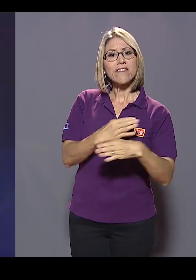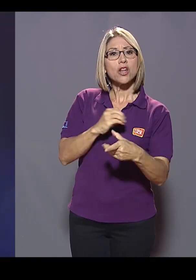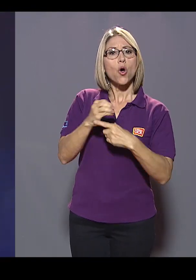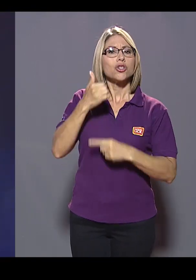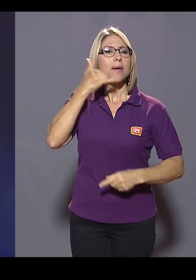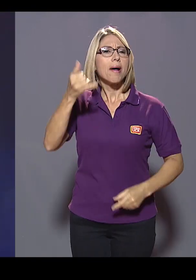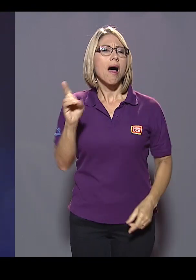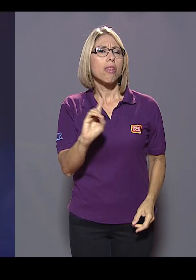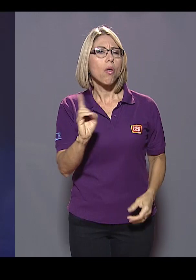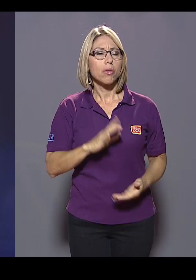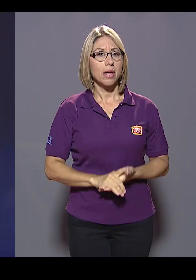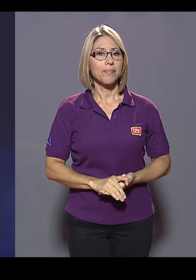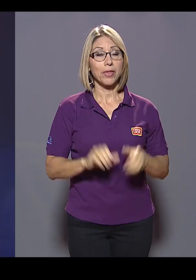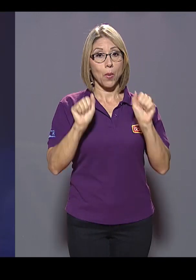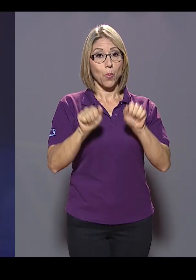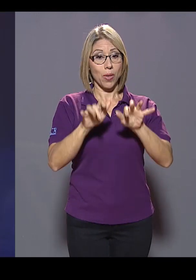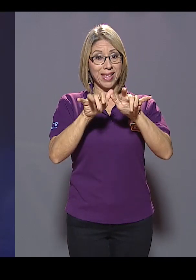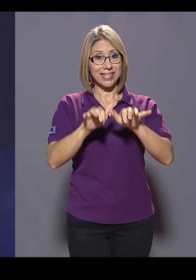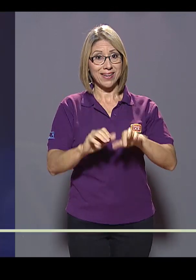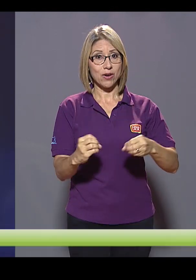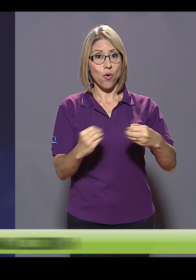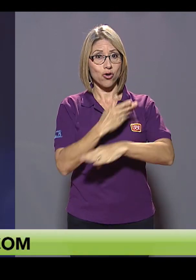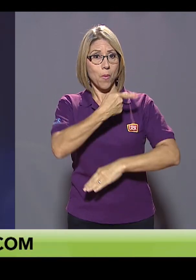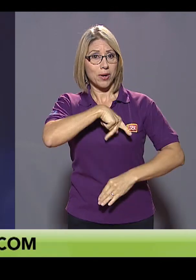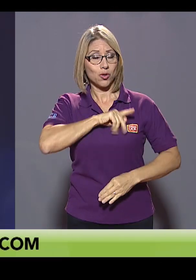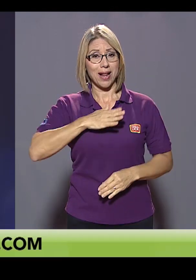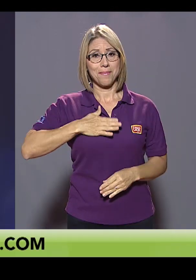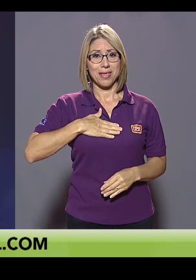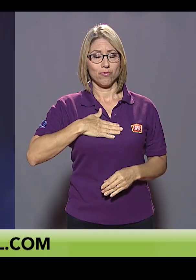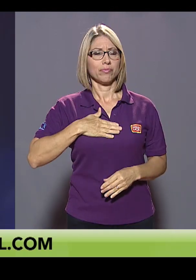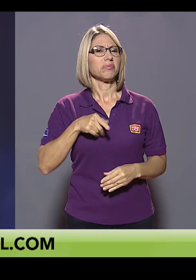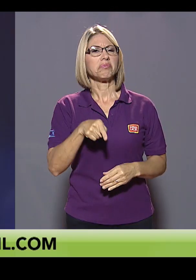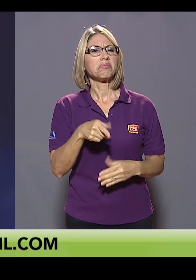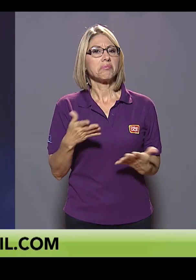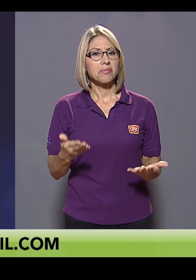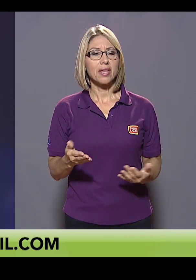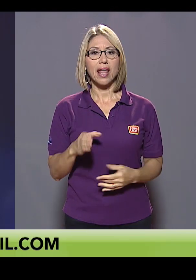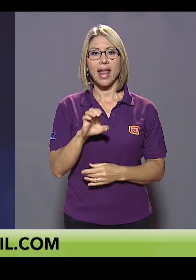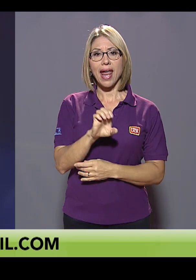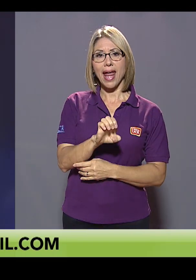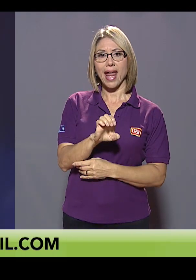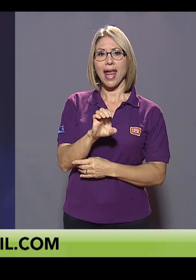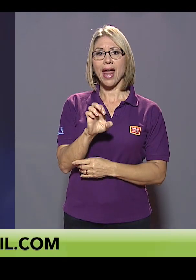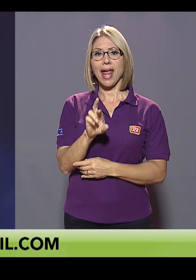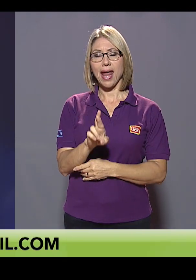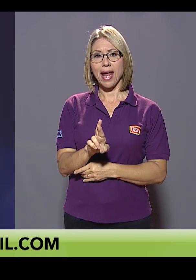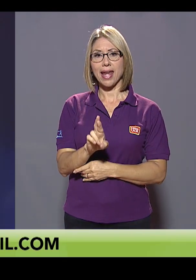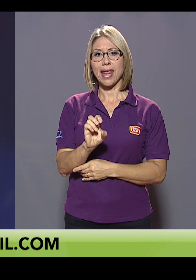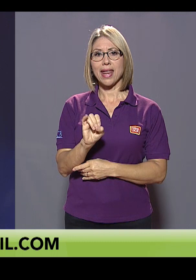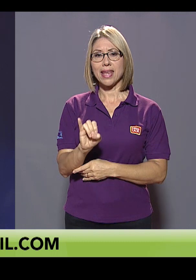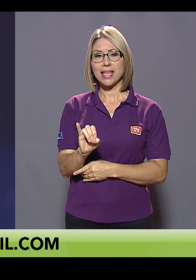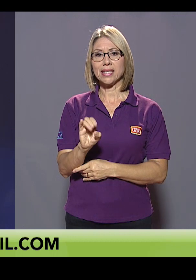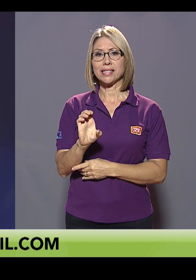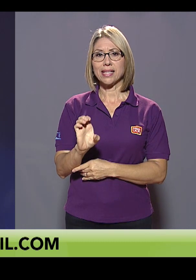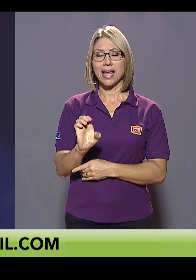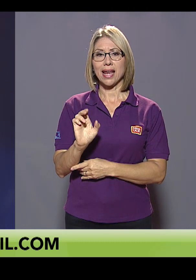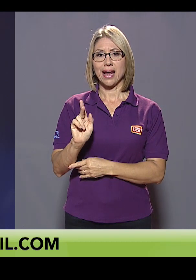llamar? Claro, me pueden escribir a mi correo personal, la dirección es